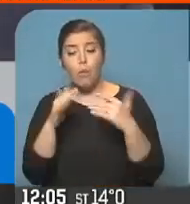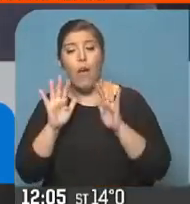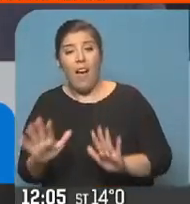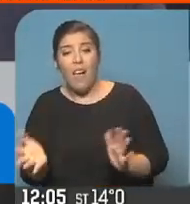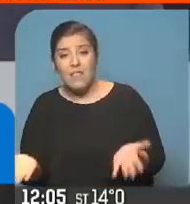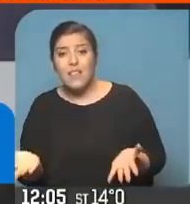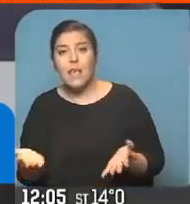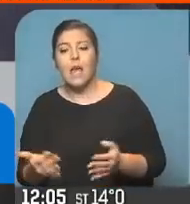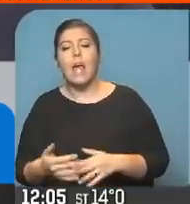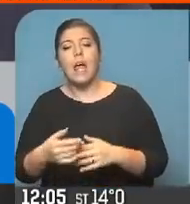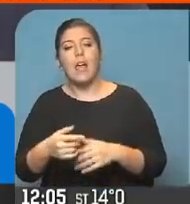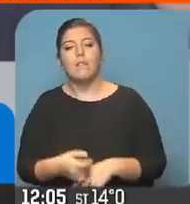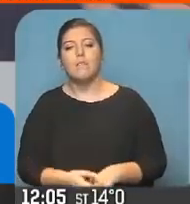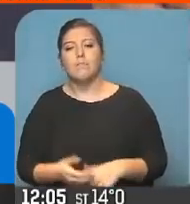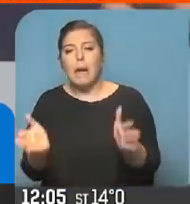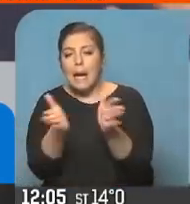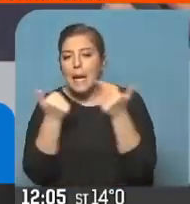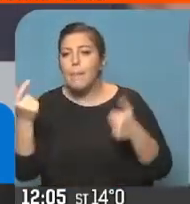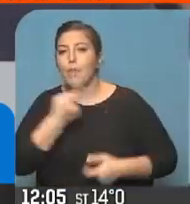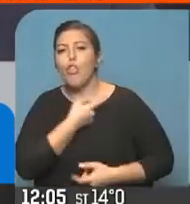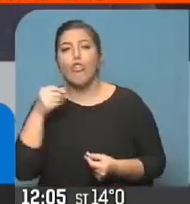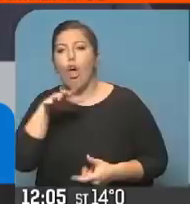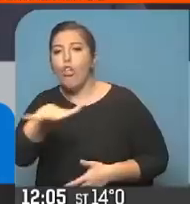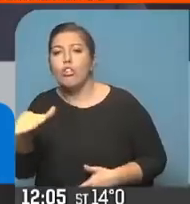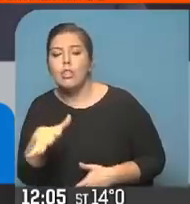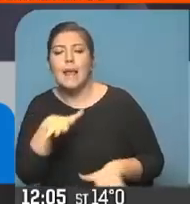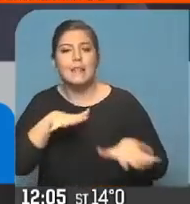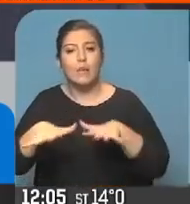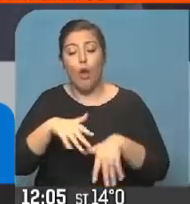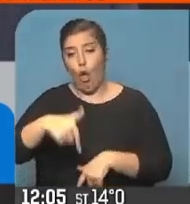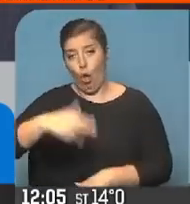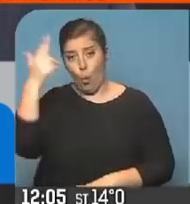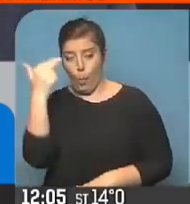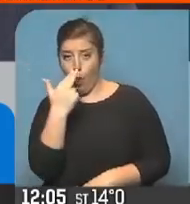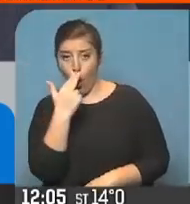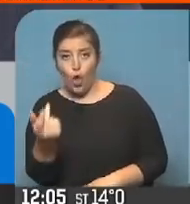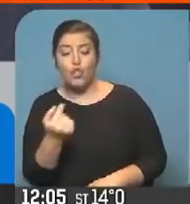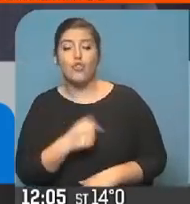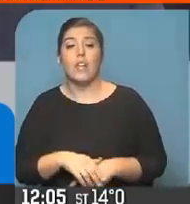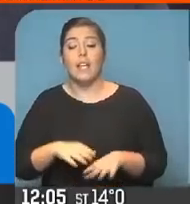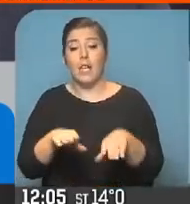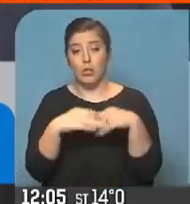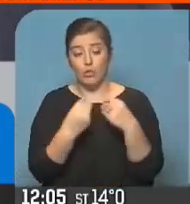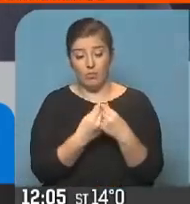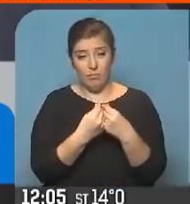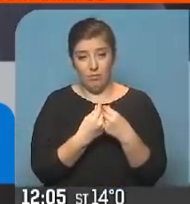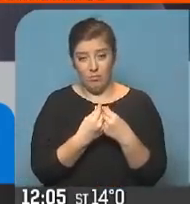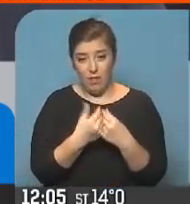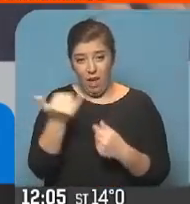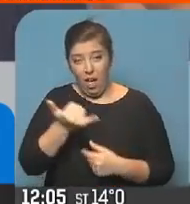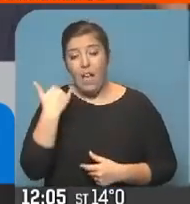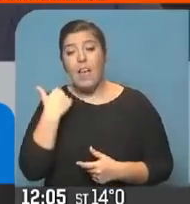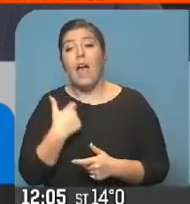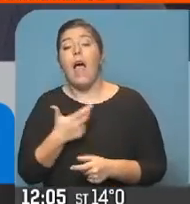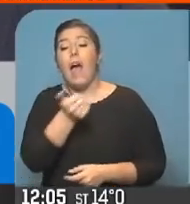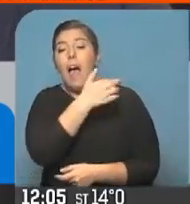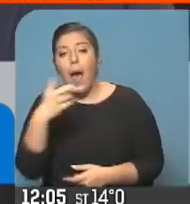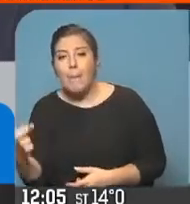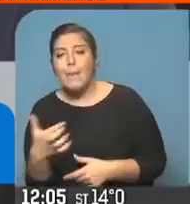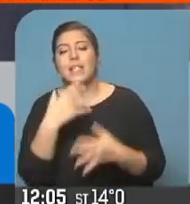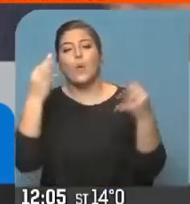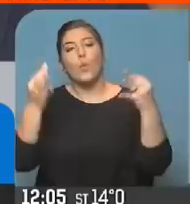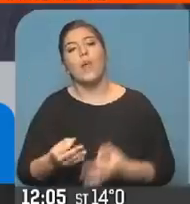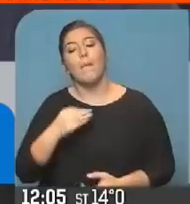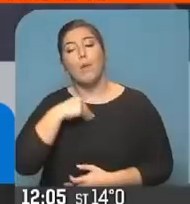rápidamente dónde está el hecho hoy tenemos el 911 que lo tienen nueve de cada diez bonaerenses la aplicación seguridad provincia y a esto un